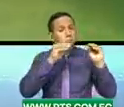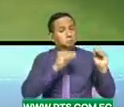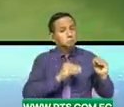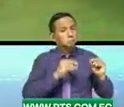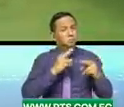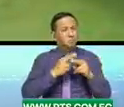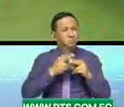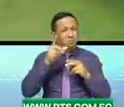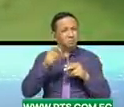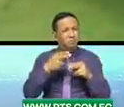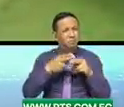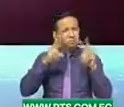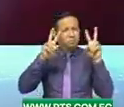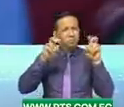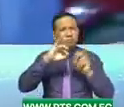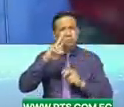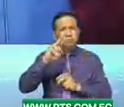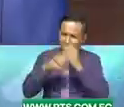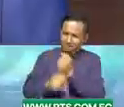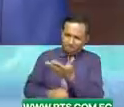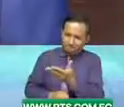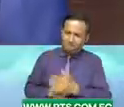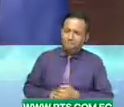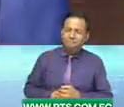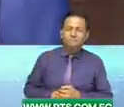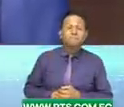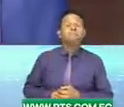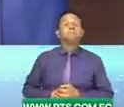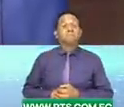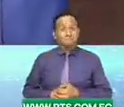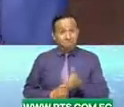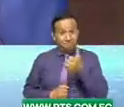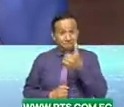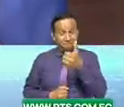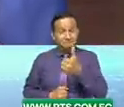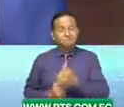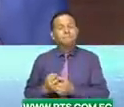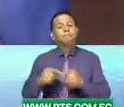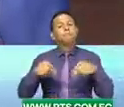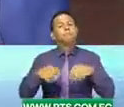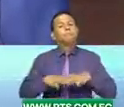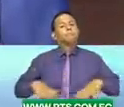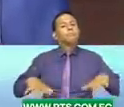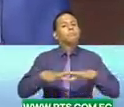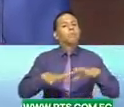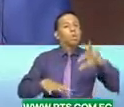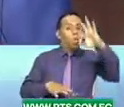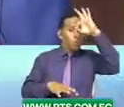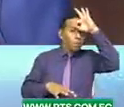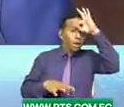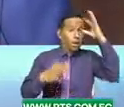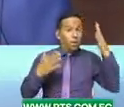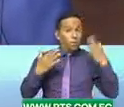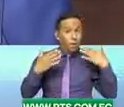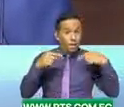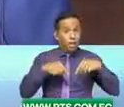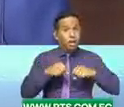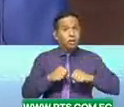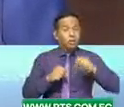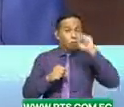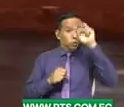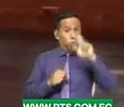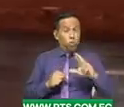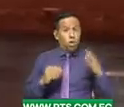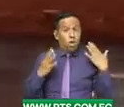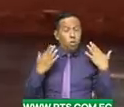alias júnior adelante andrew artesanal y amables televidentes acá en el exterior del hospital guayaquil en el suburbio de la ciudad